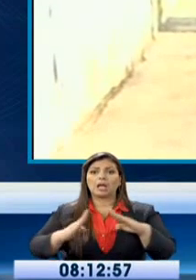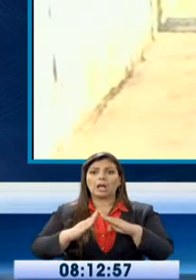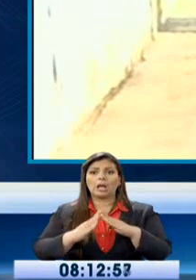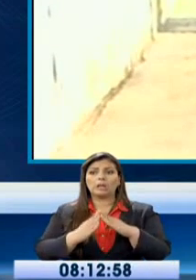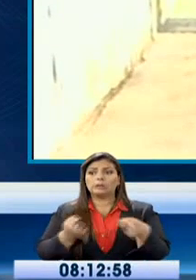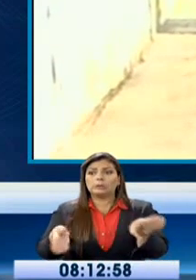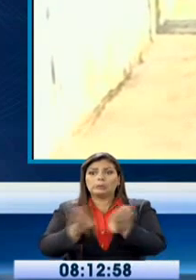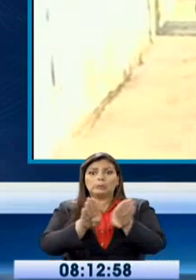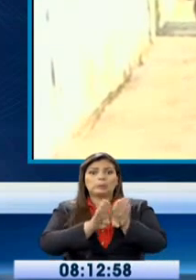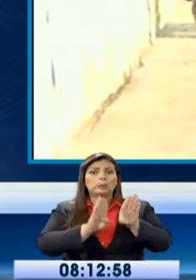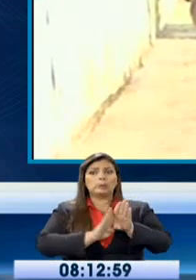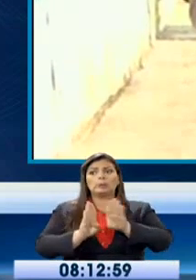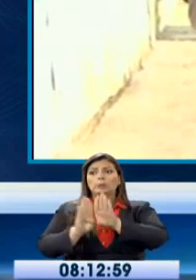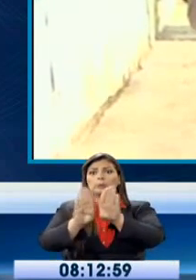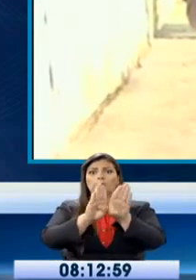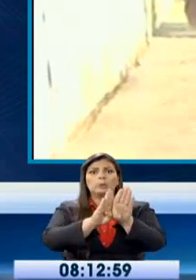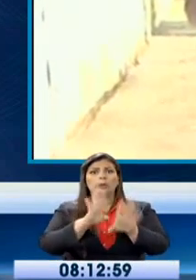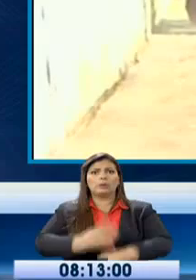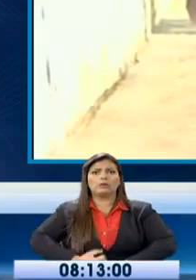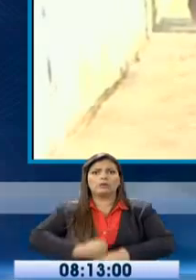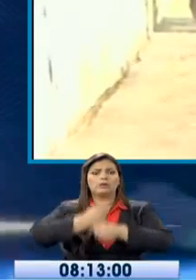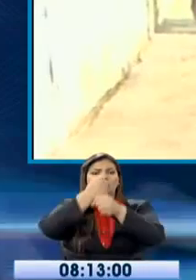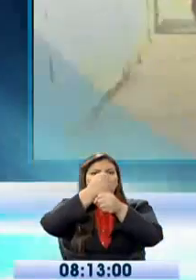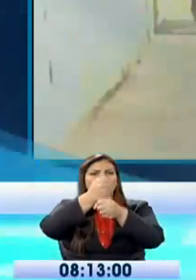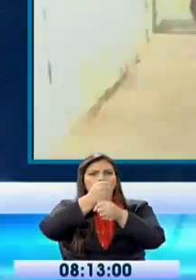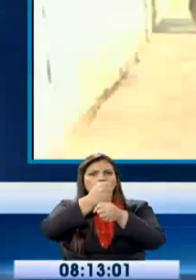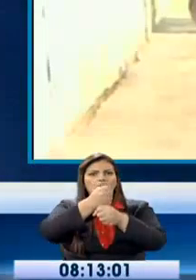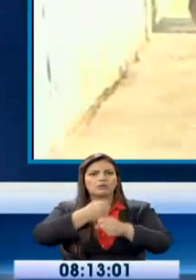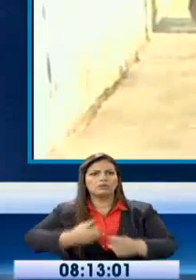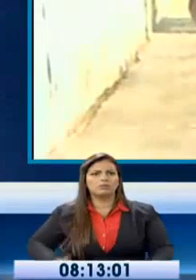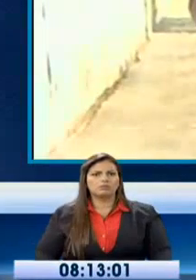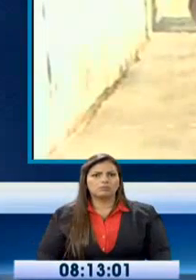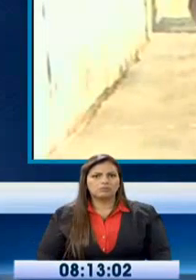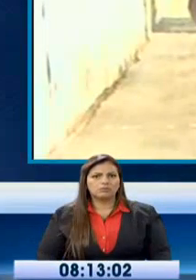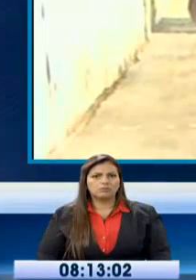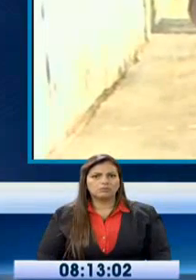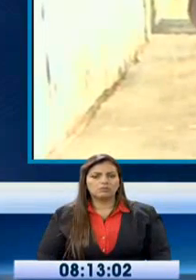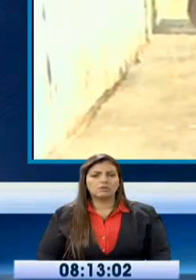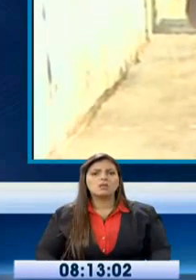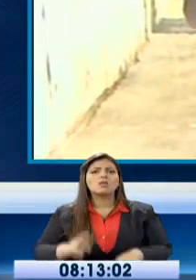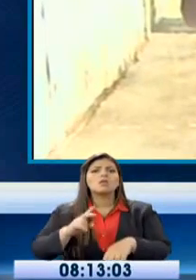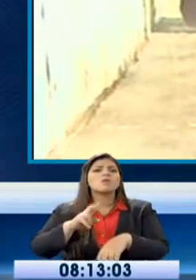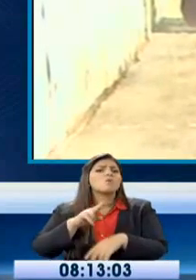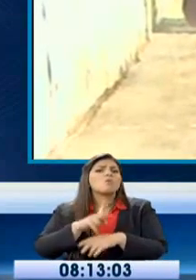Es lo que te dije. Peor que nosotros fuésemos los delincuentes enjaulados.